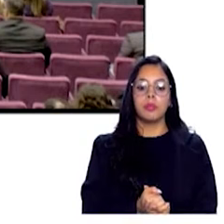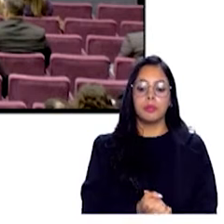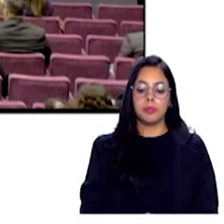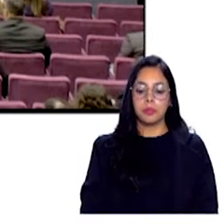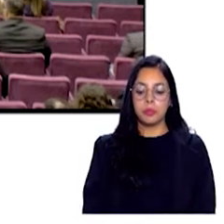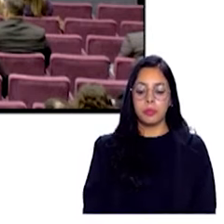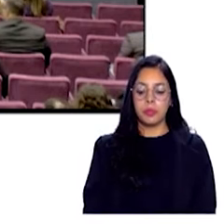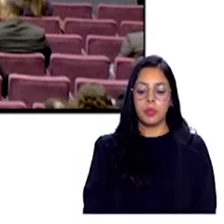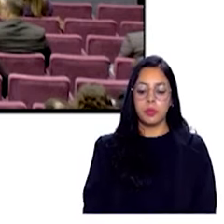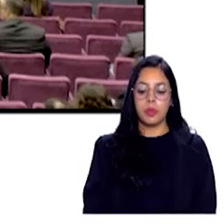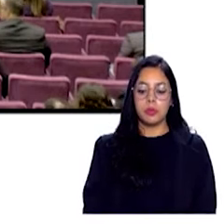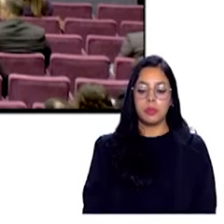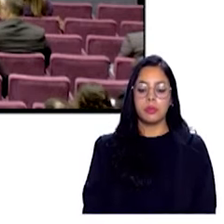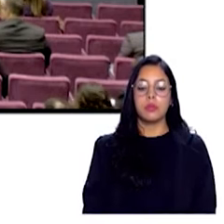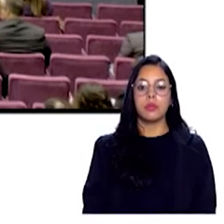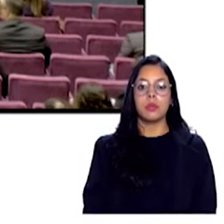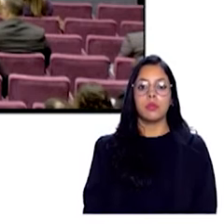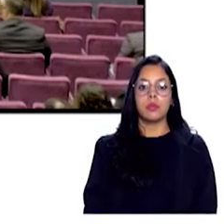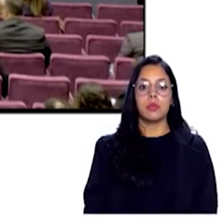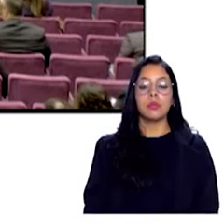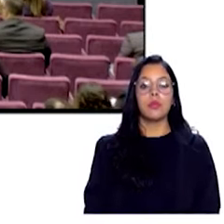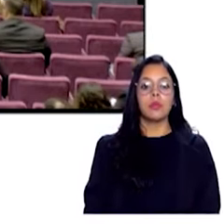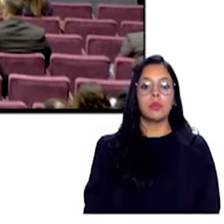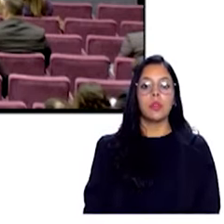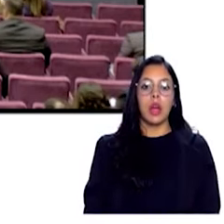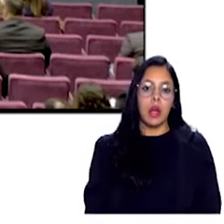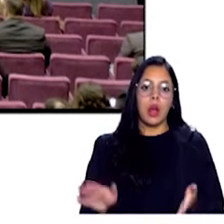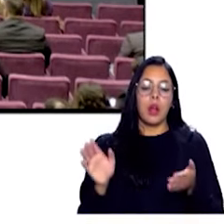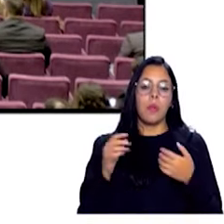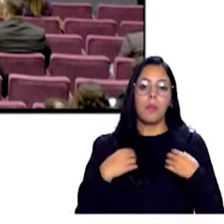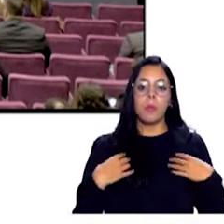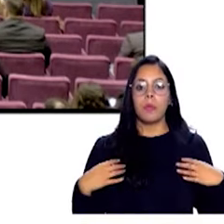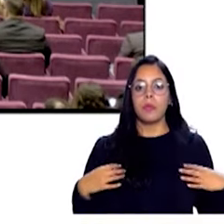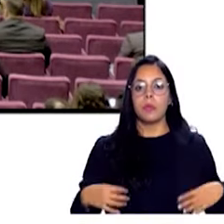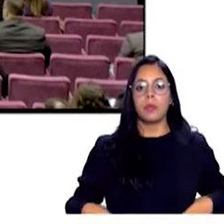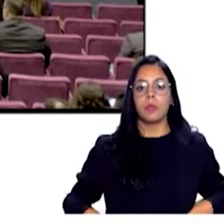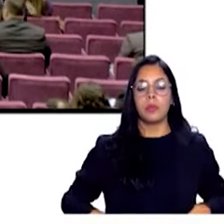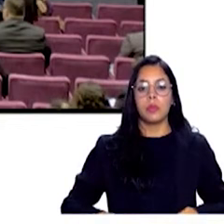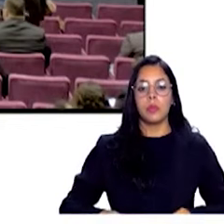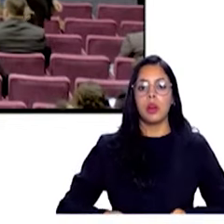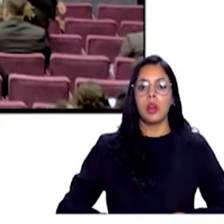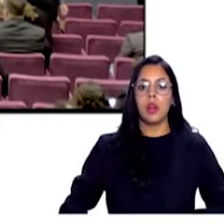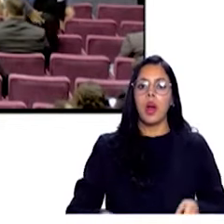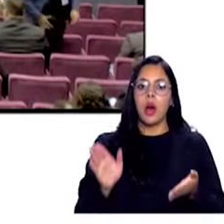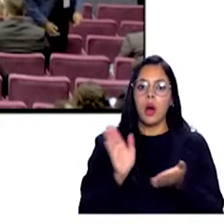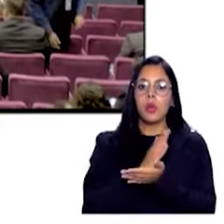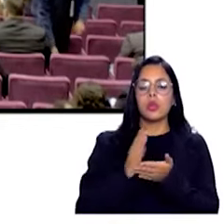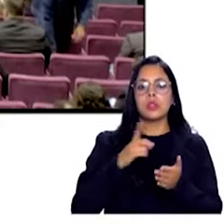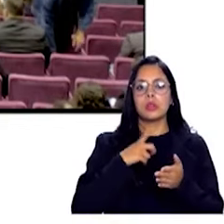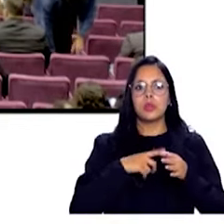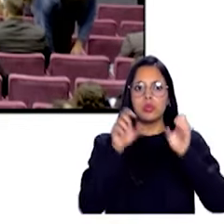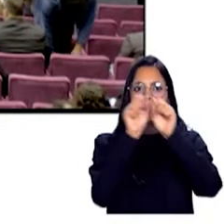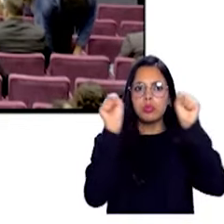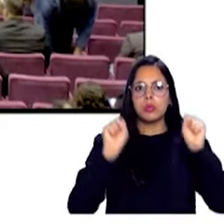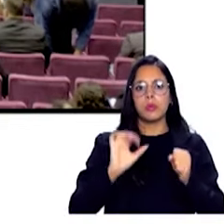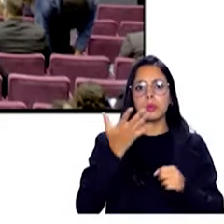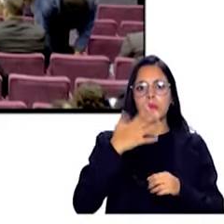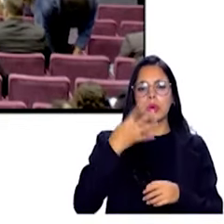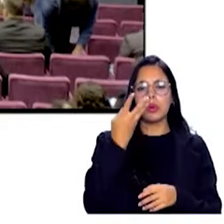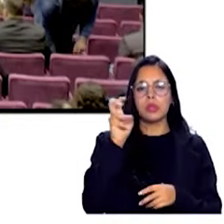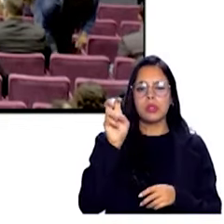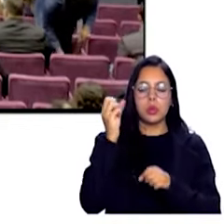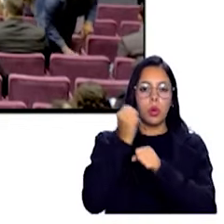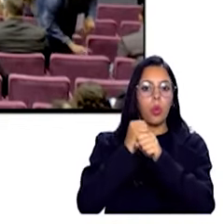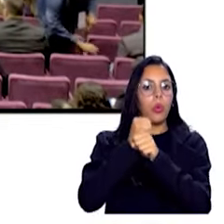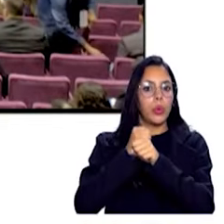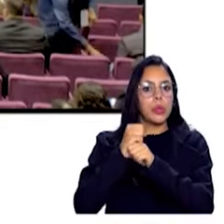nuestros llevamos funcionando con este sistema 45 aos Y no se han producido especiales problemas de de relación porque